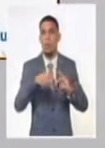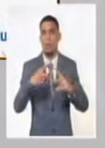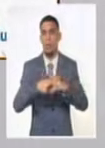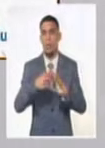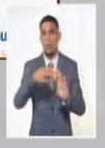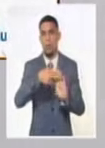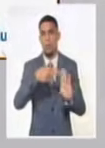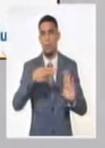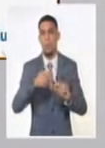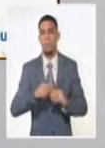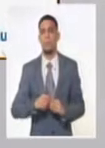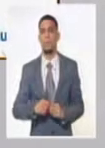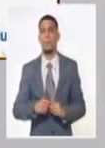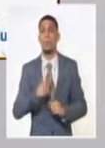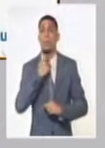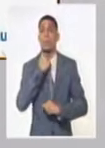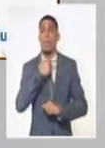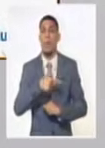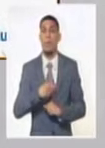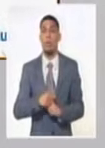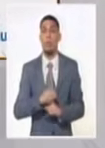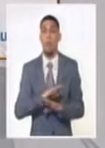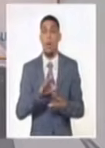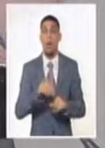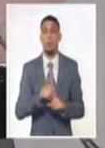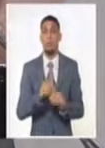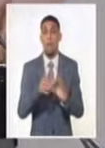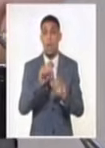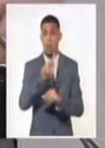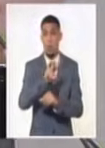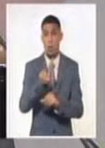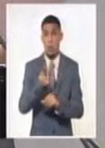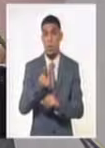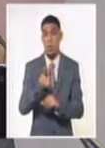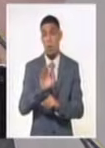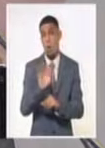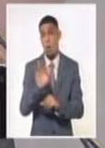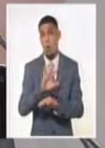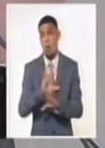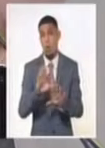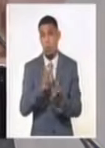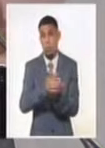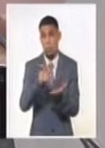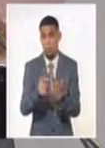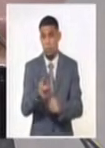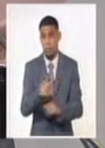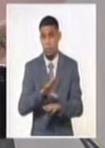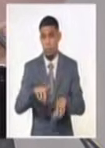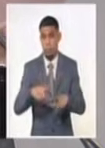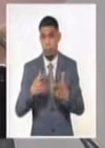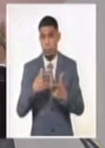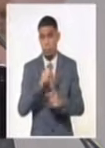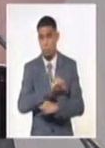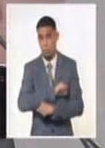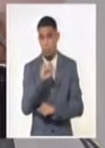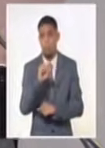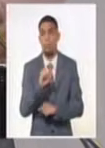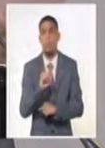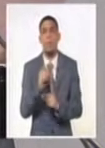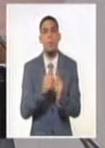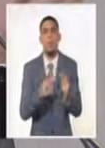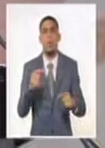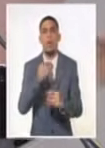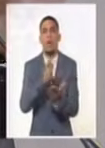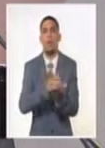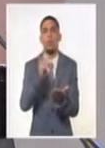En los ejercicios de combinación de estudio pasa lo mismo, Randy. Para nosotros prioridad, también lo hemos explicado en varios espacios, los estudiantes